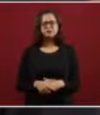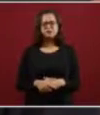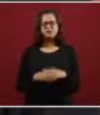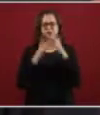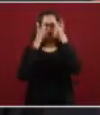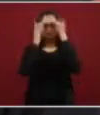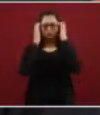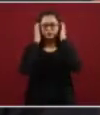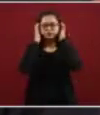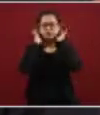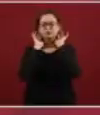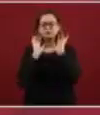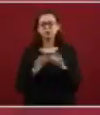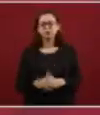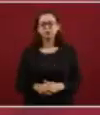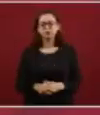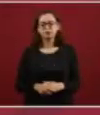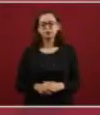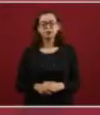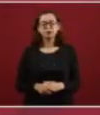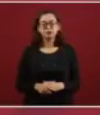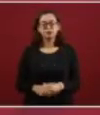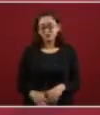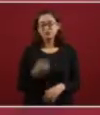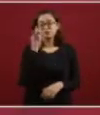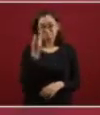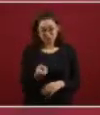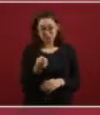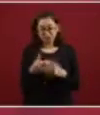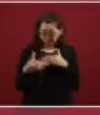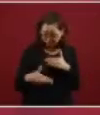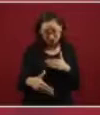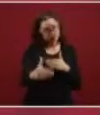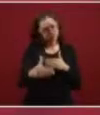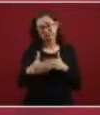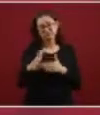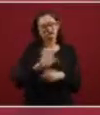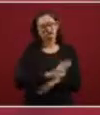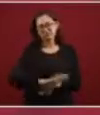Eso es lo que no se va a permitir y es lo que